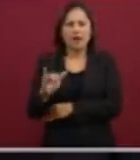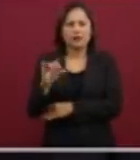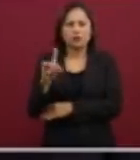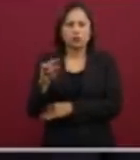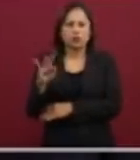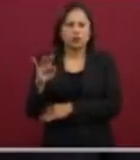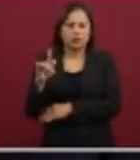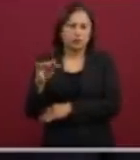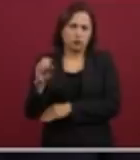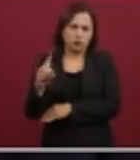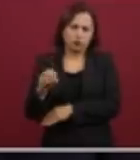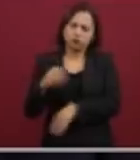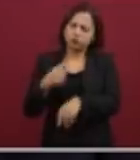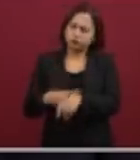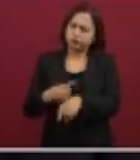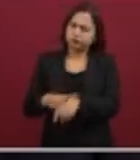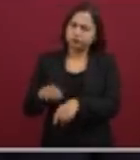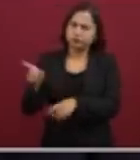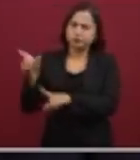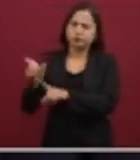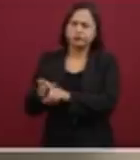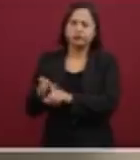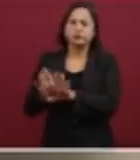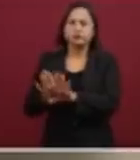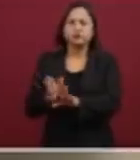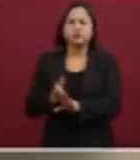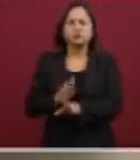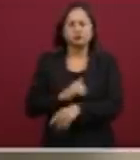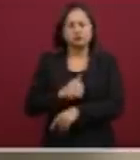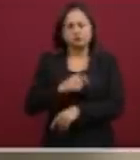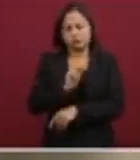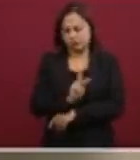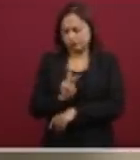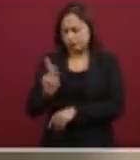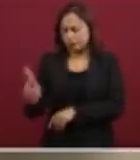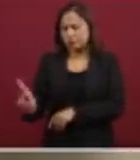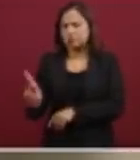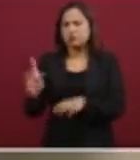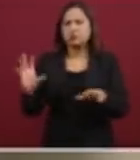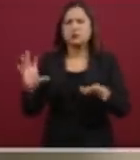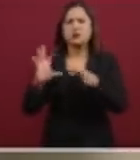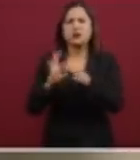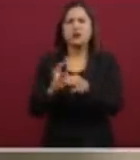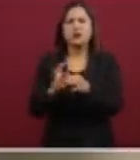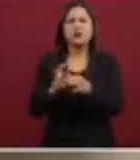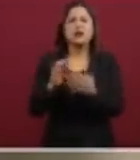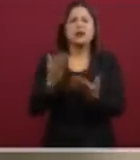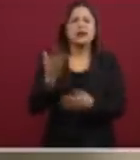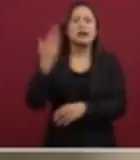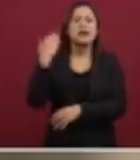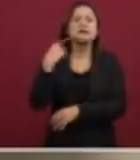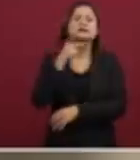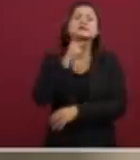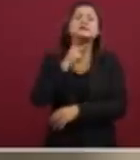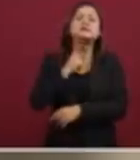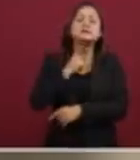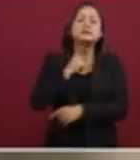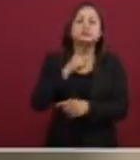supuesta crisis de combustible y recientemente con la supuesta crisis de